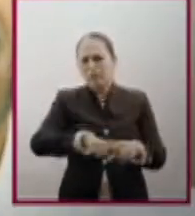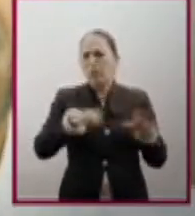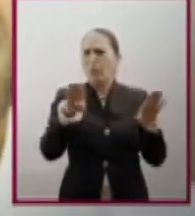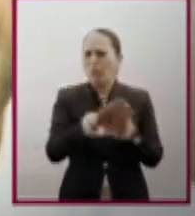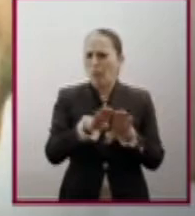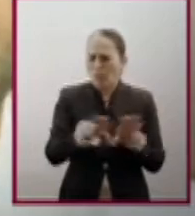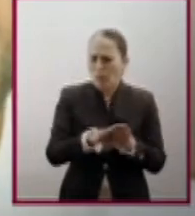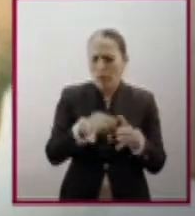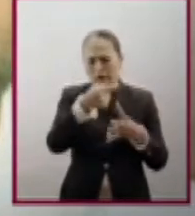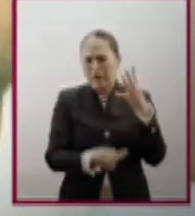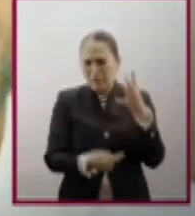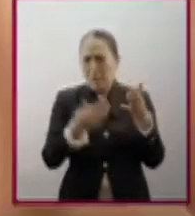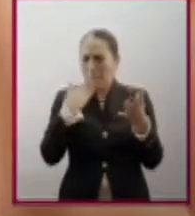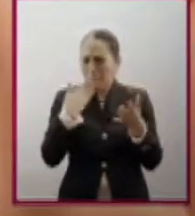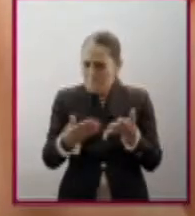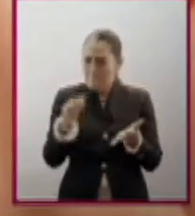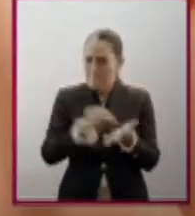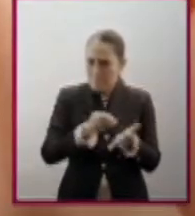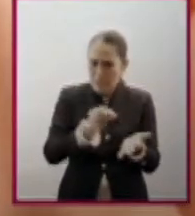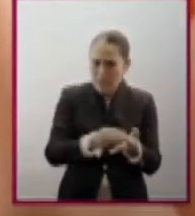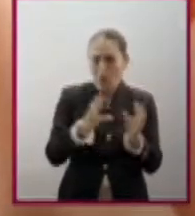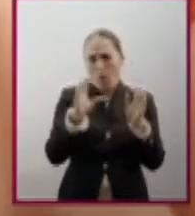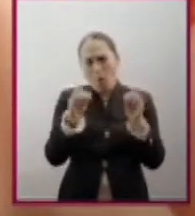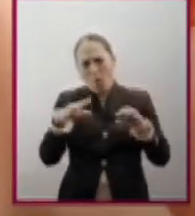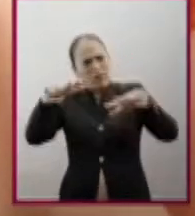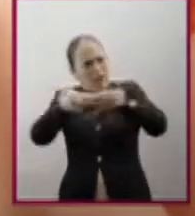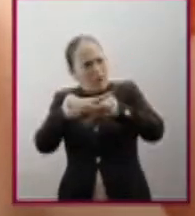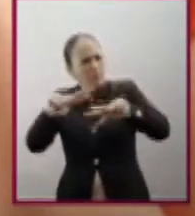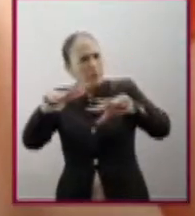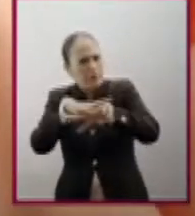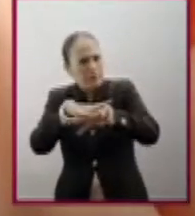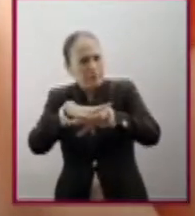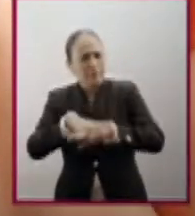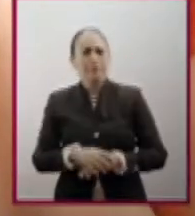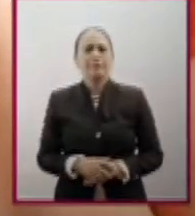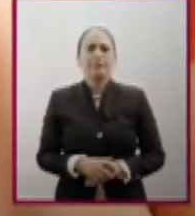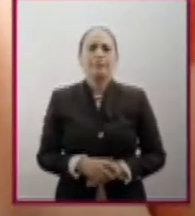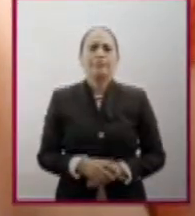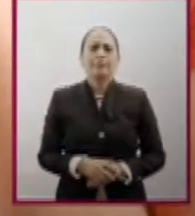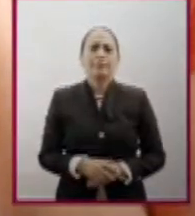esas intenciones aún permanecen vigentes o han cambiado con el tiempo.